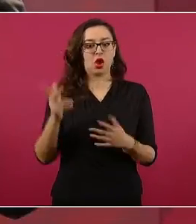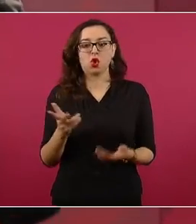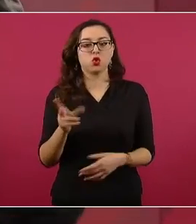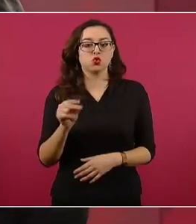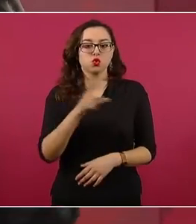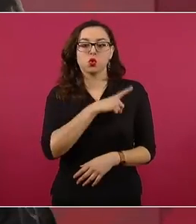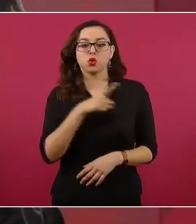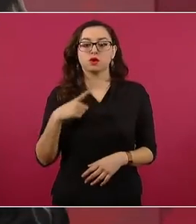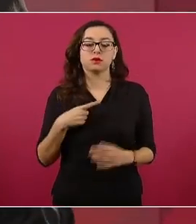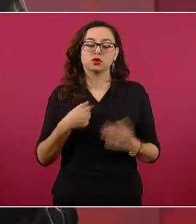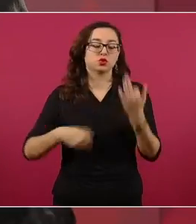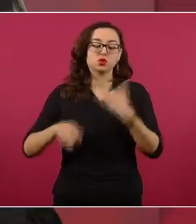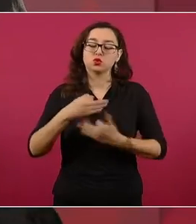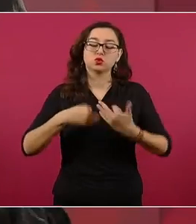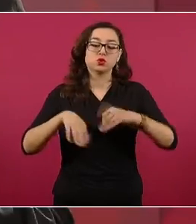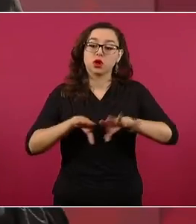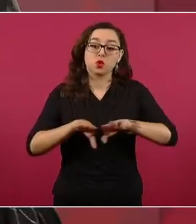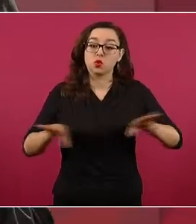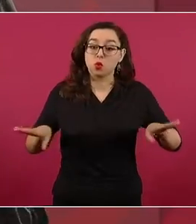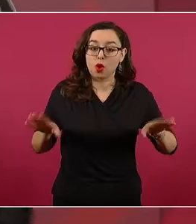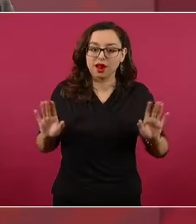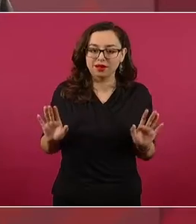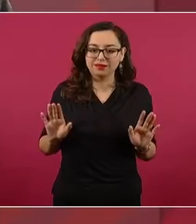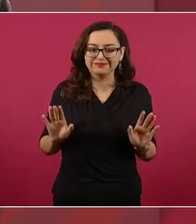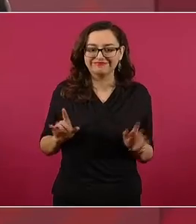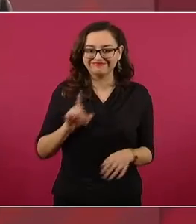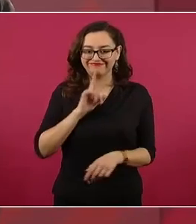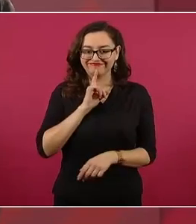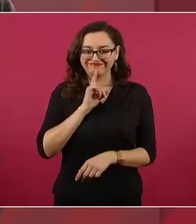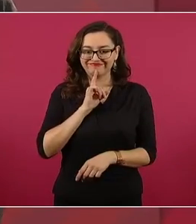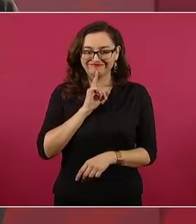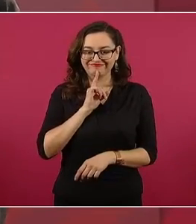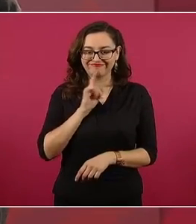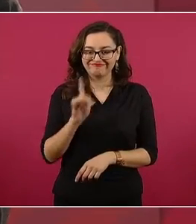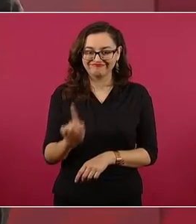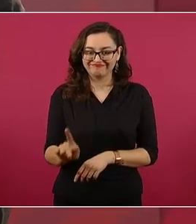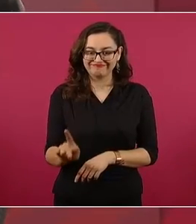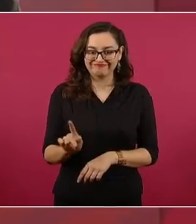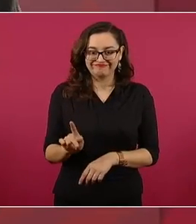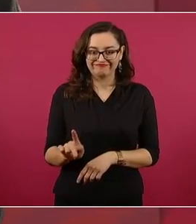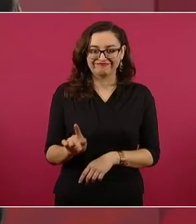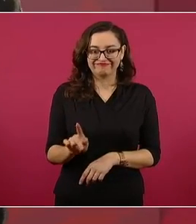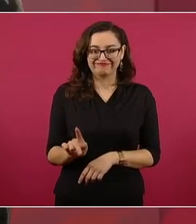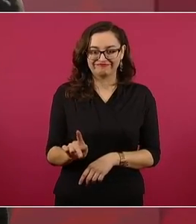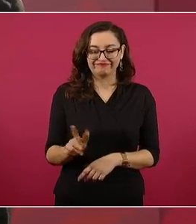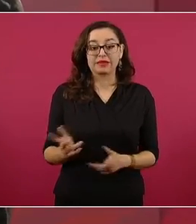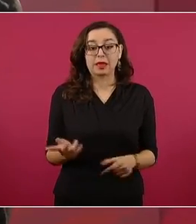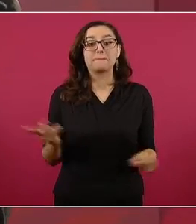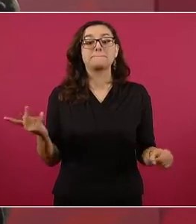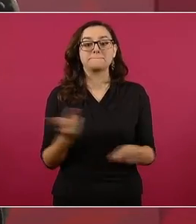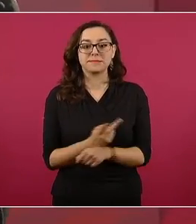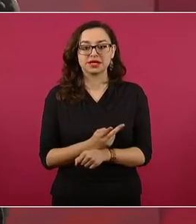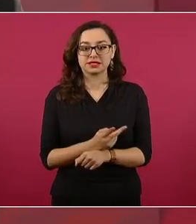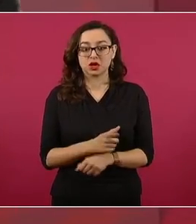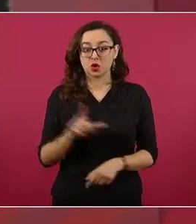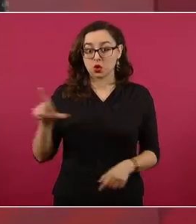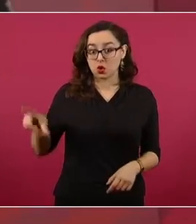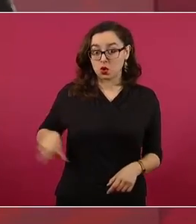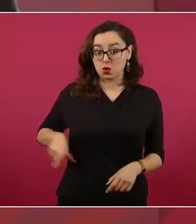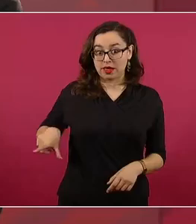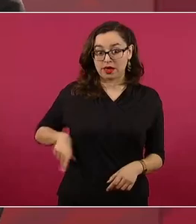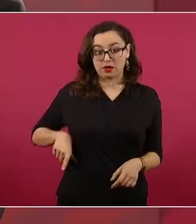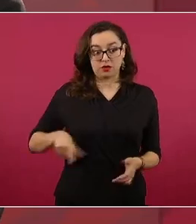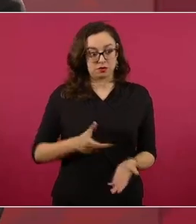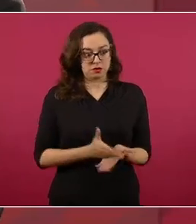crear un mecanismo para que el Ejecutivo no pudiera